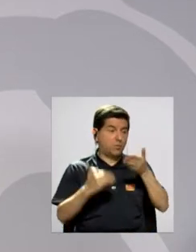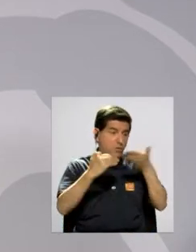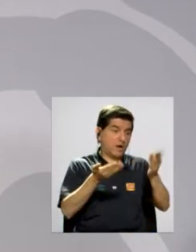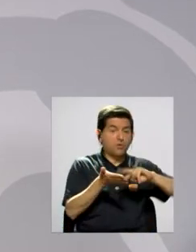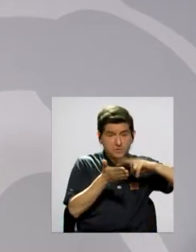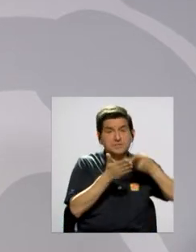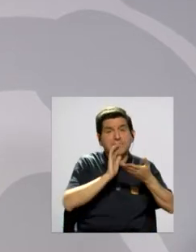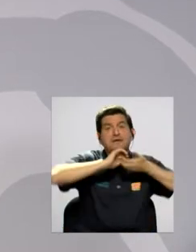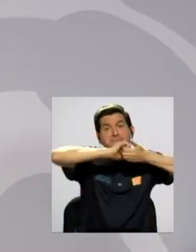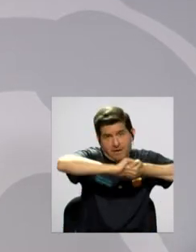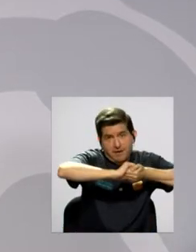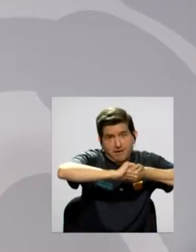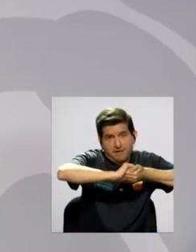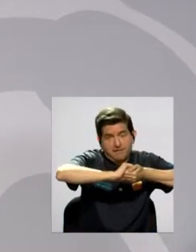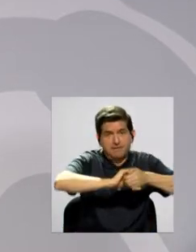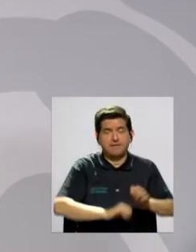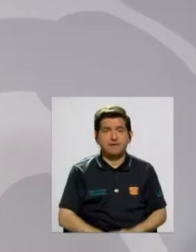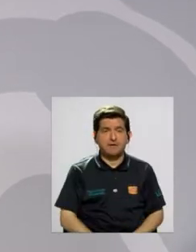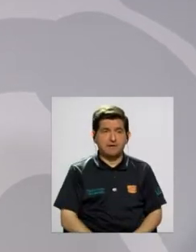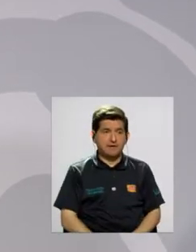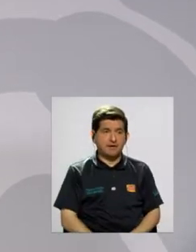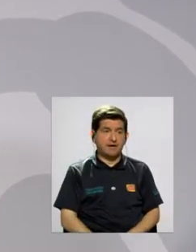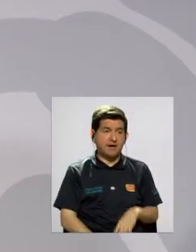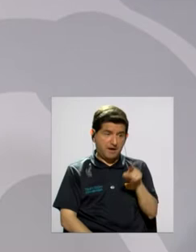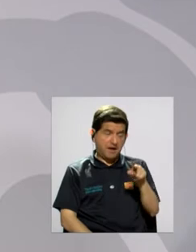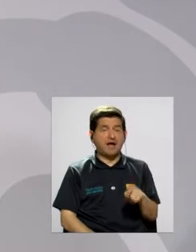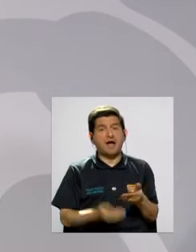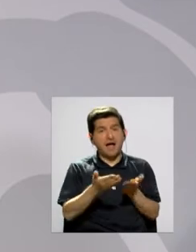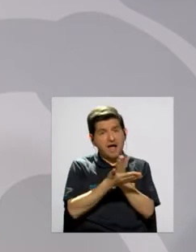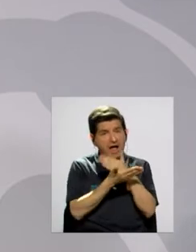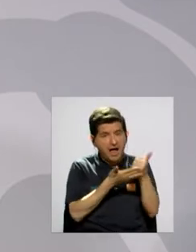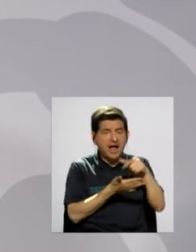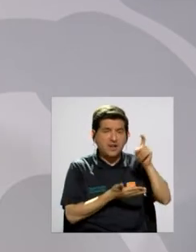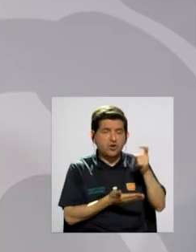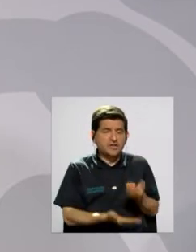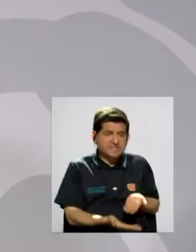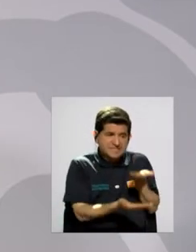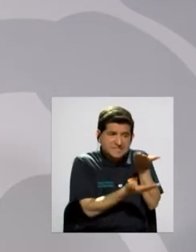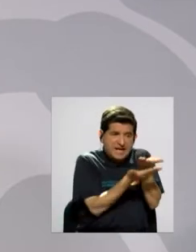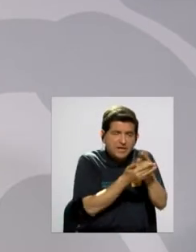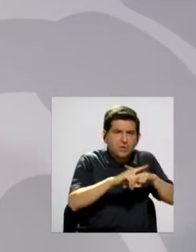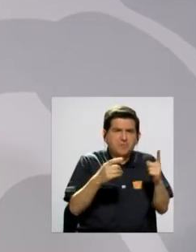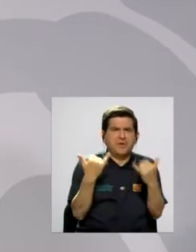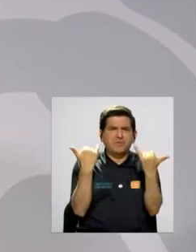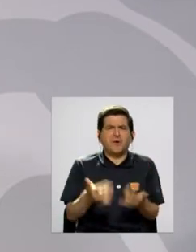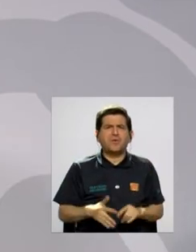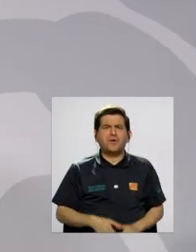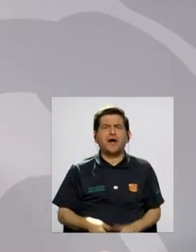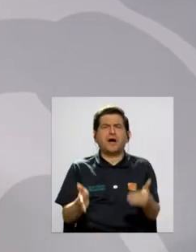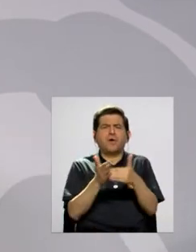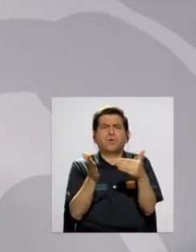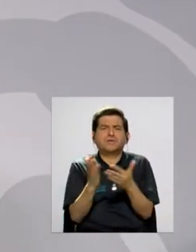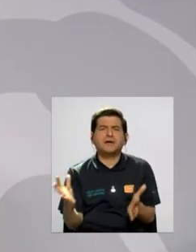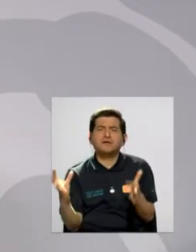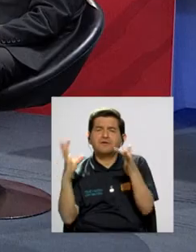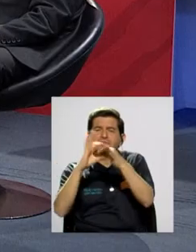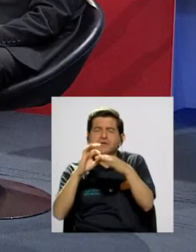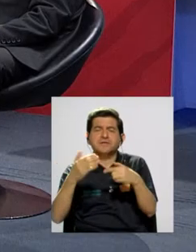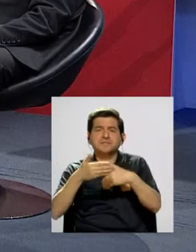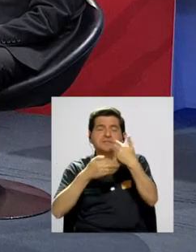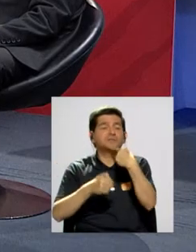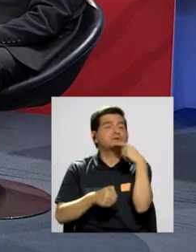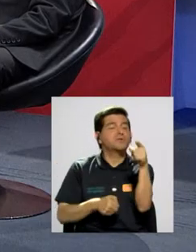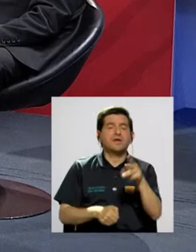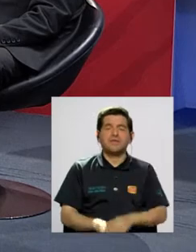hacer coalición, pero otra cosa, porque eso significa concesionar algunas cosas. Pero ahora reconciliarnos, después de lo que dijo Marcia, un